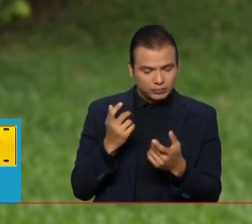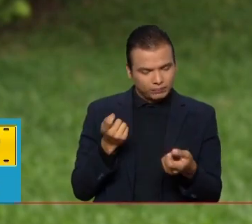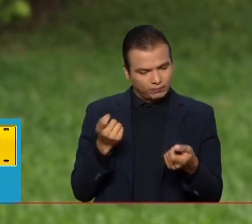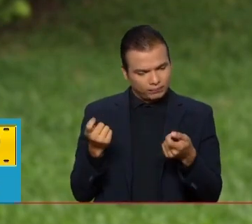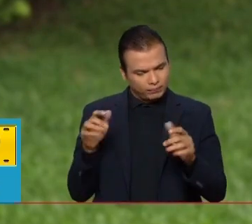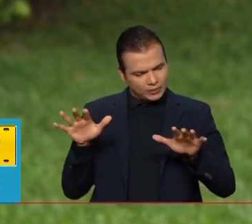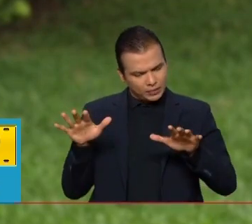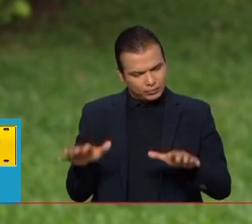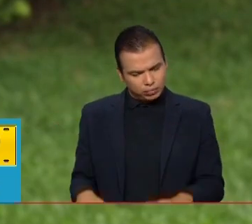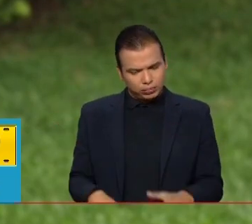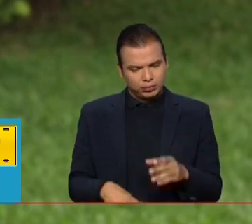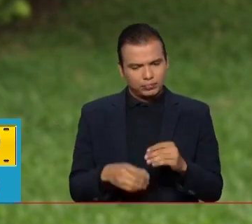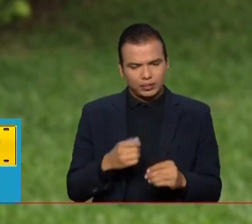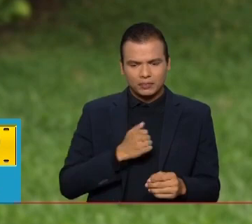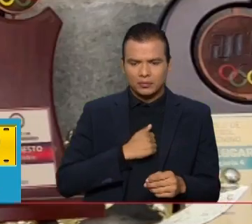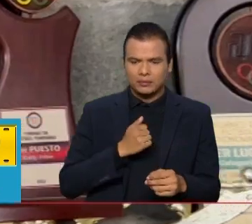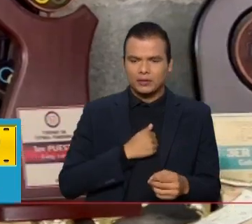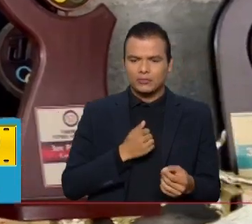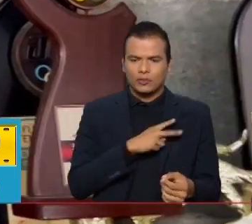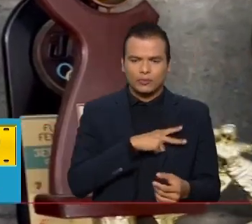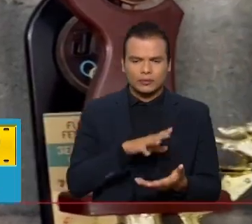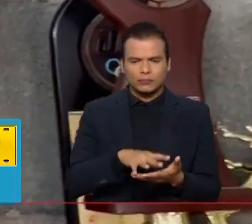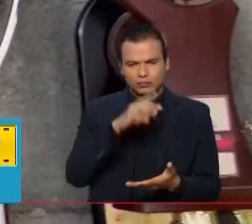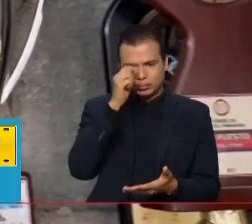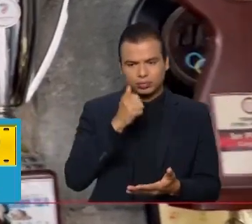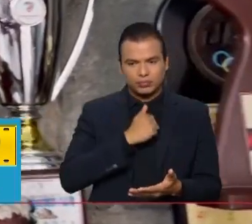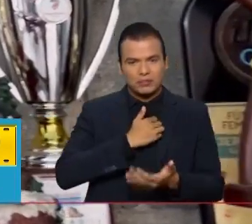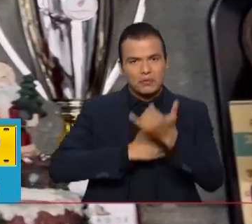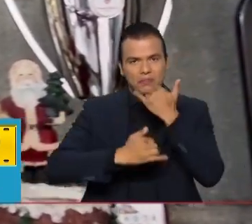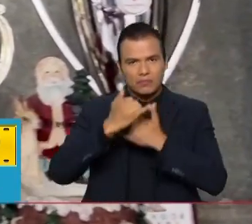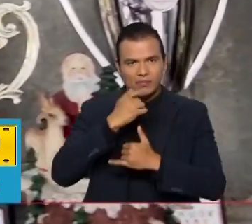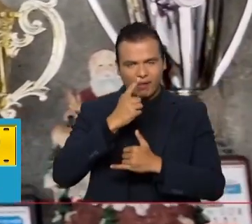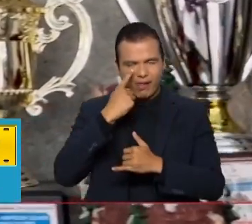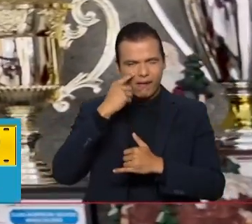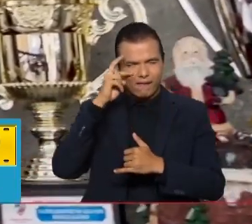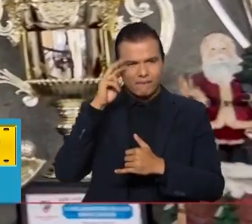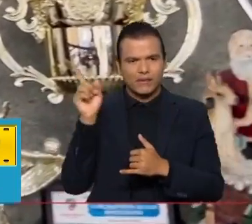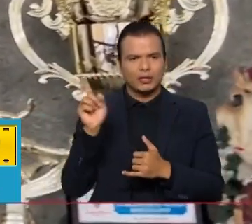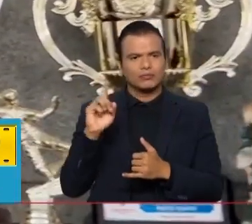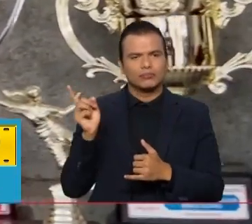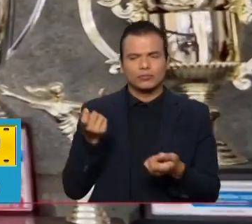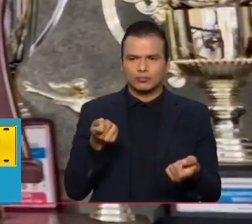de poder correr limpio sin necesidad de hacer trampa. Tengo que ir